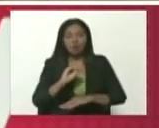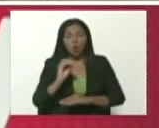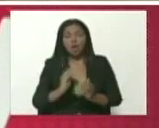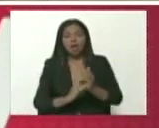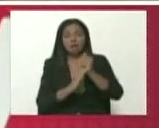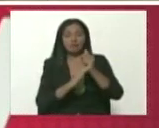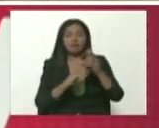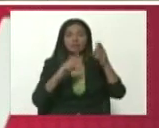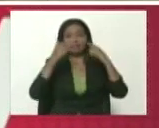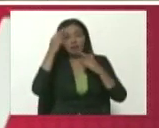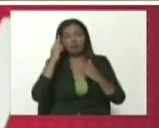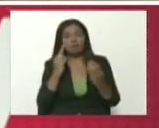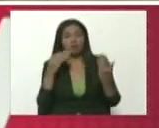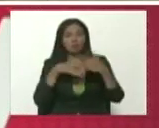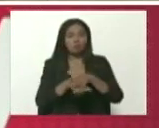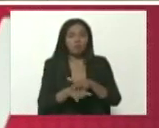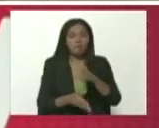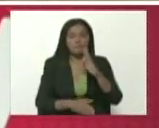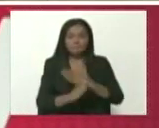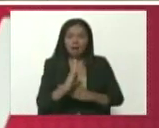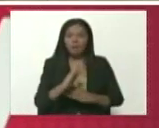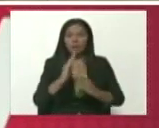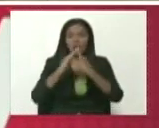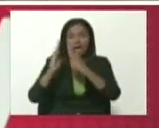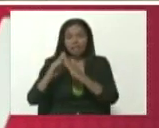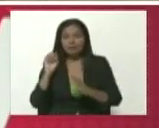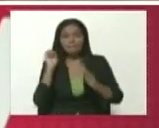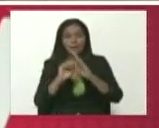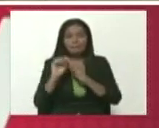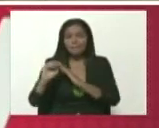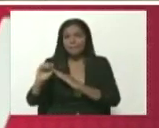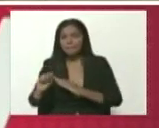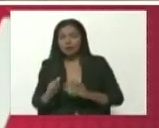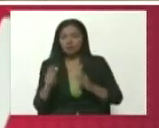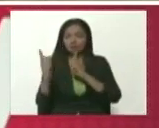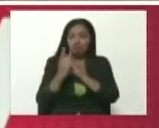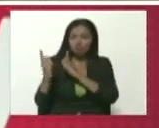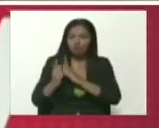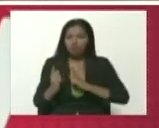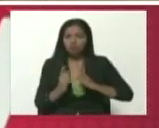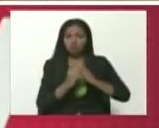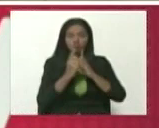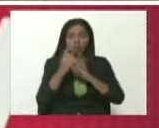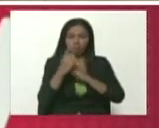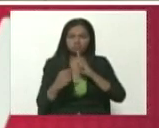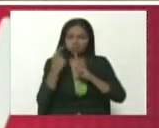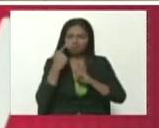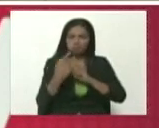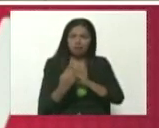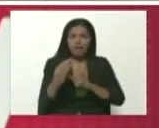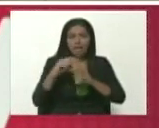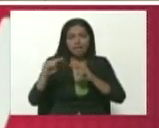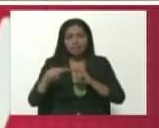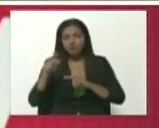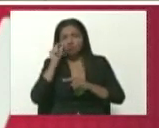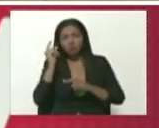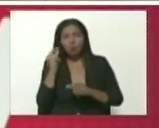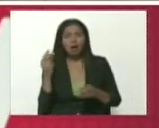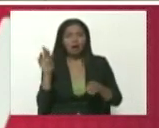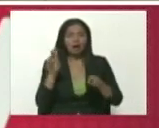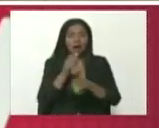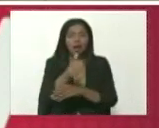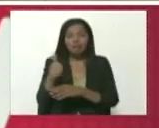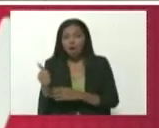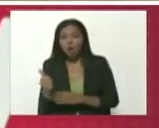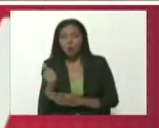VC, vamos a la calle, casa por casa, caso por caso, cara por cara, niño por niño, niña